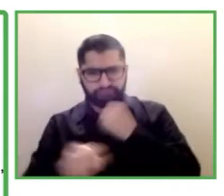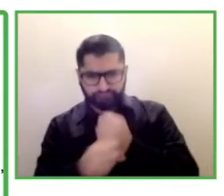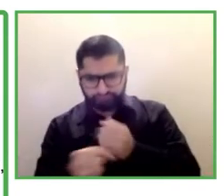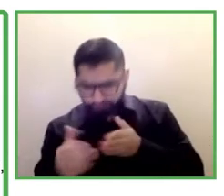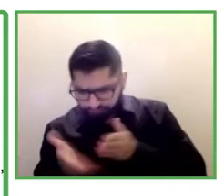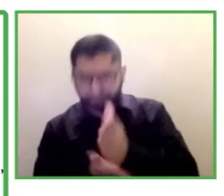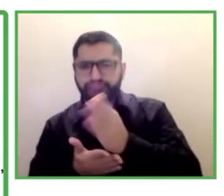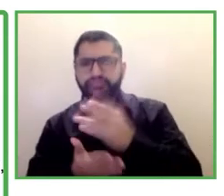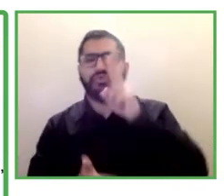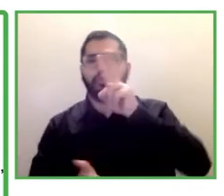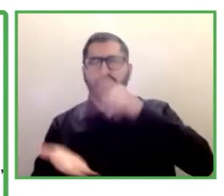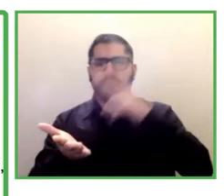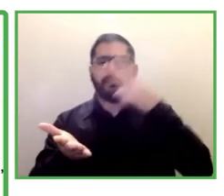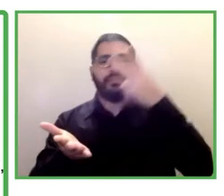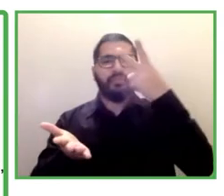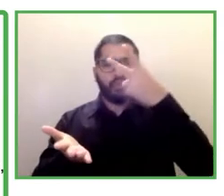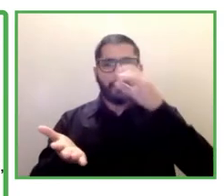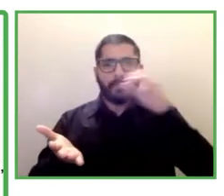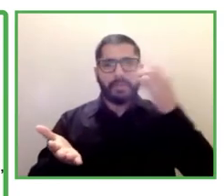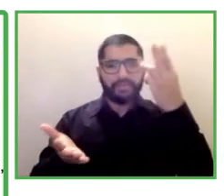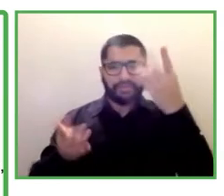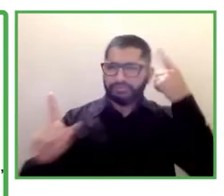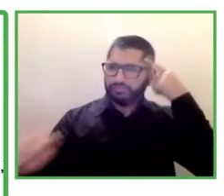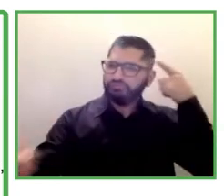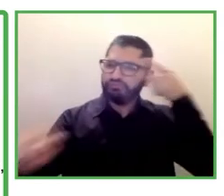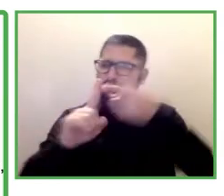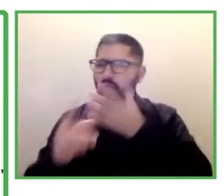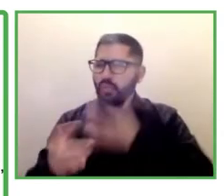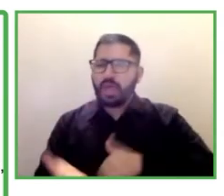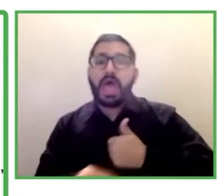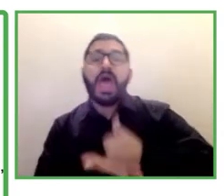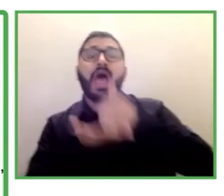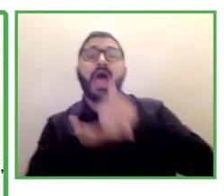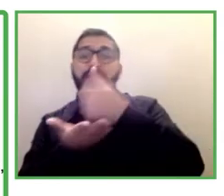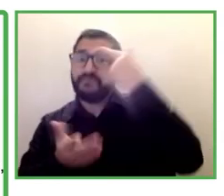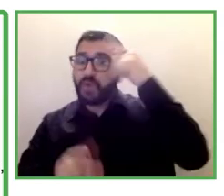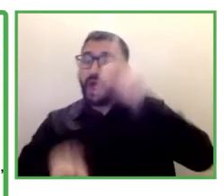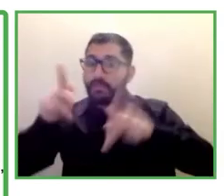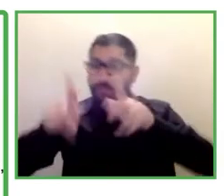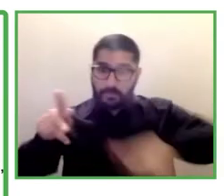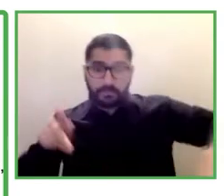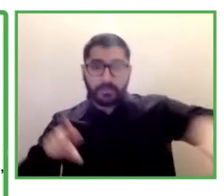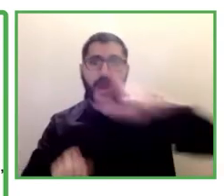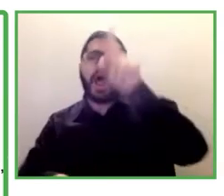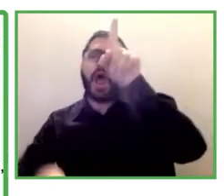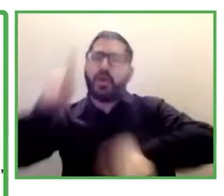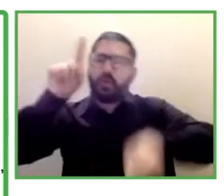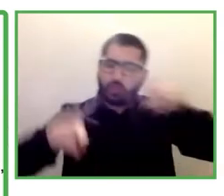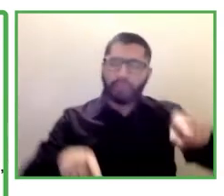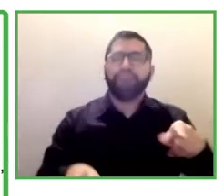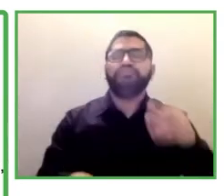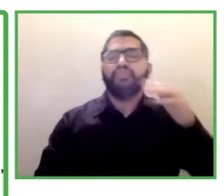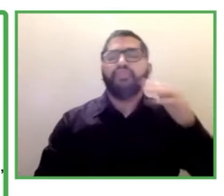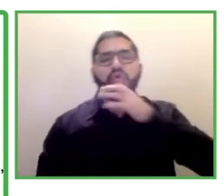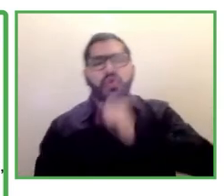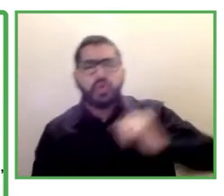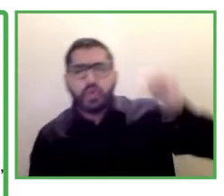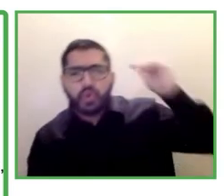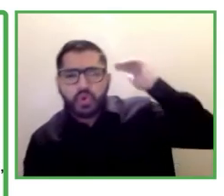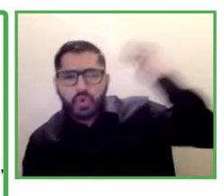tenían alguna discapacidad y empezar a darles ofertas laborales en nuestra